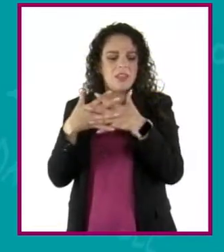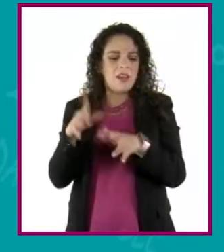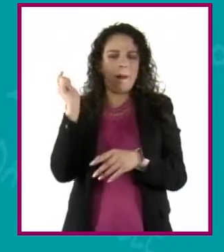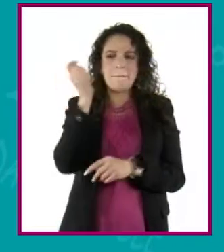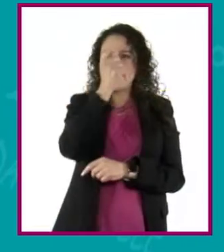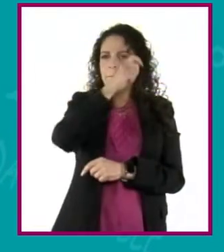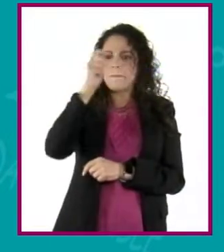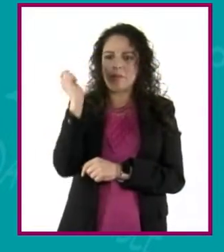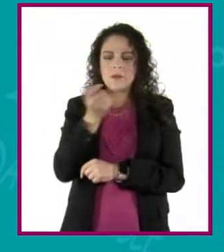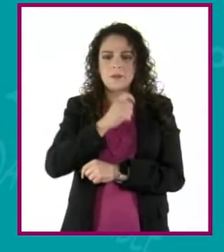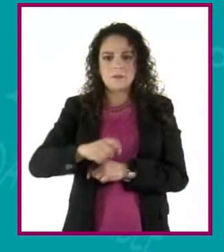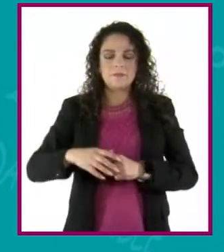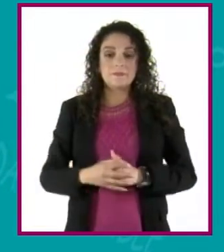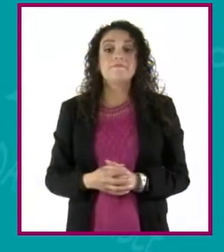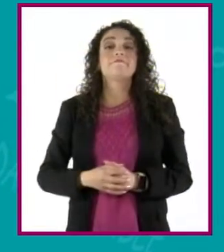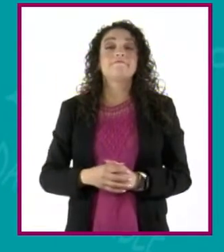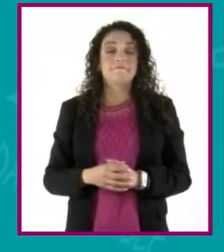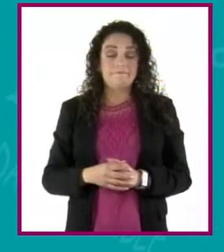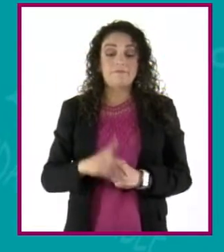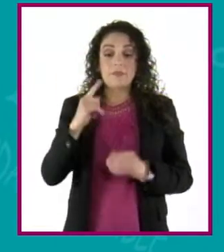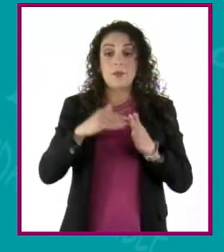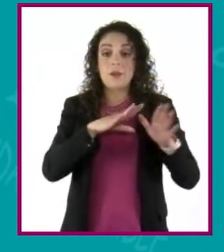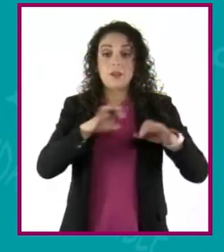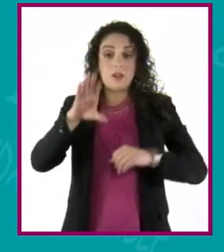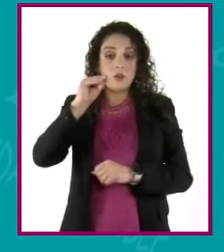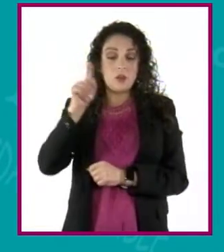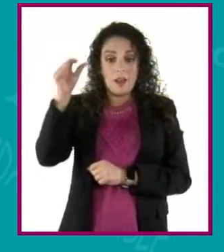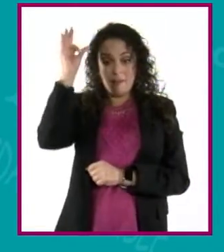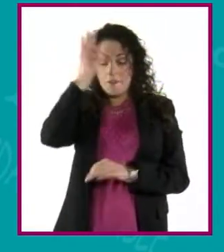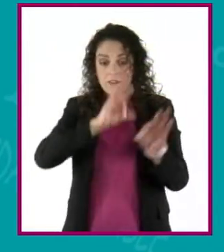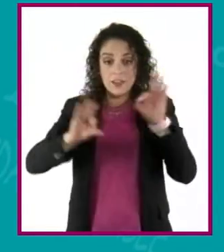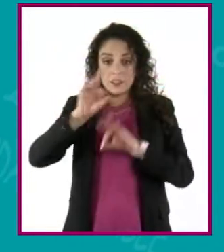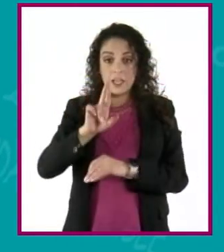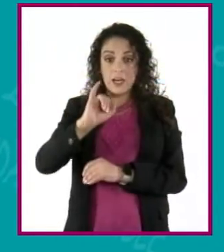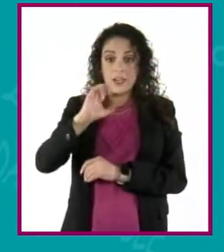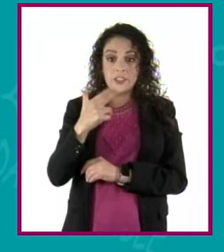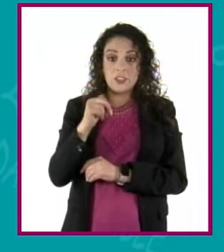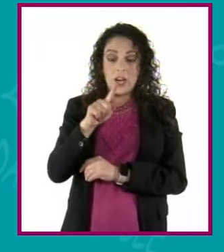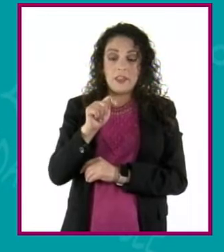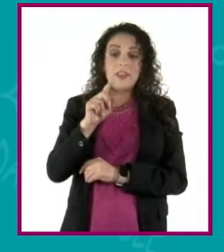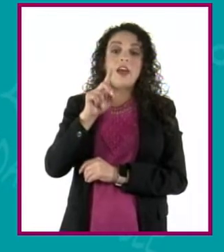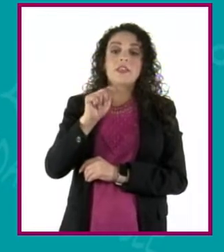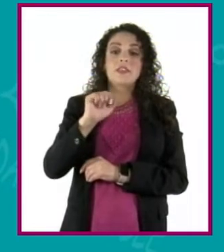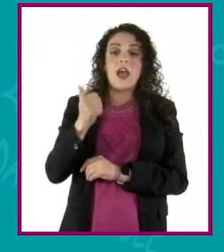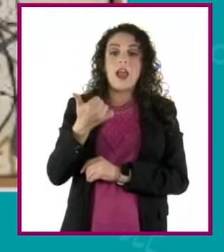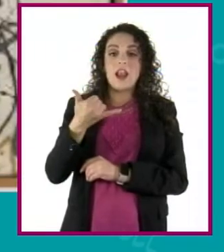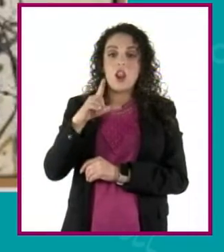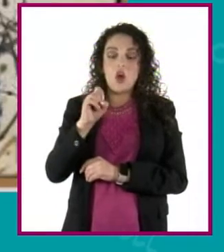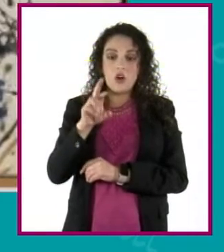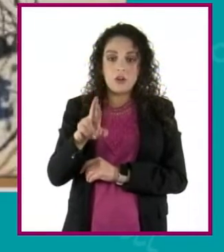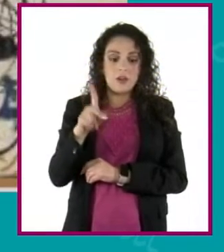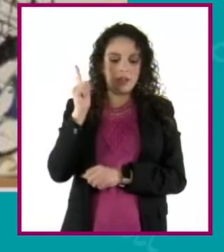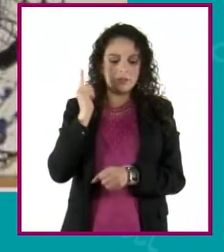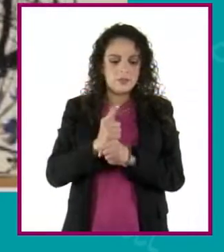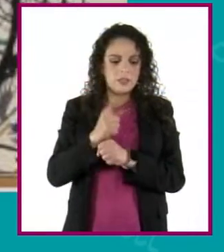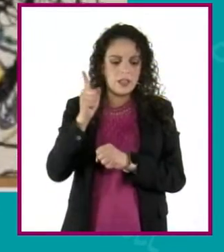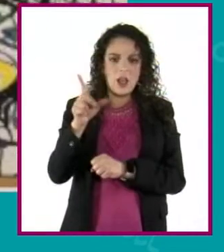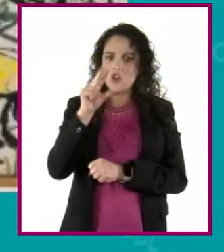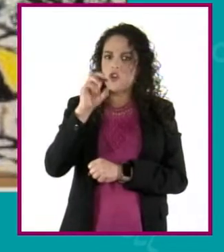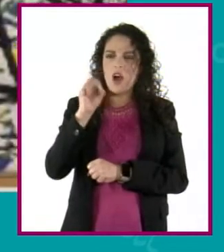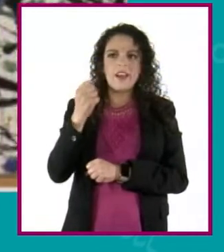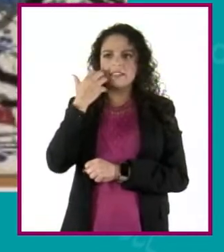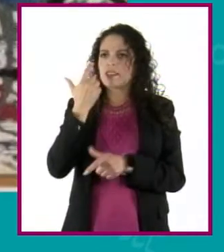En la década de los 90, el físico Richard Taylor de la Universidad de Oregon encontró que las pinturas de Pollock no eran